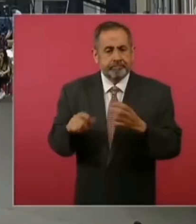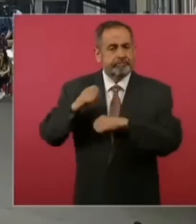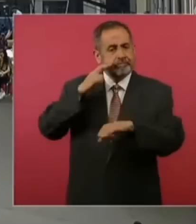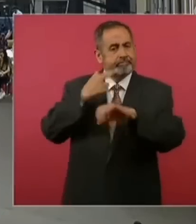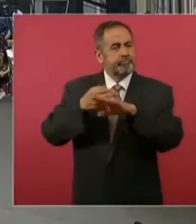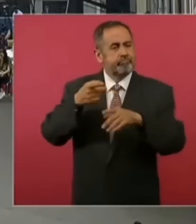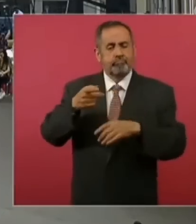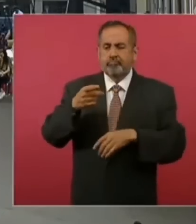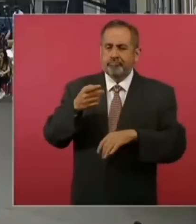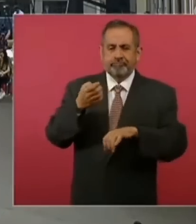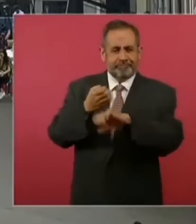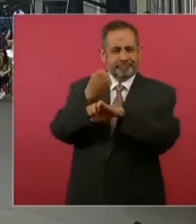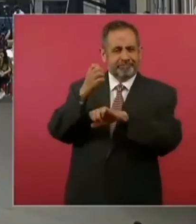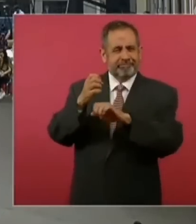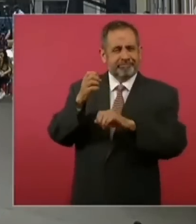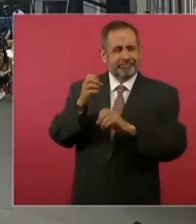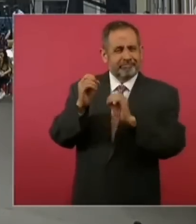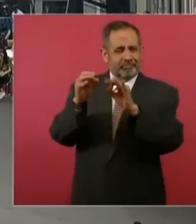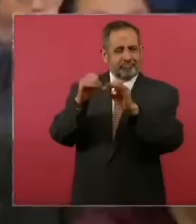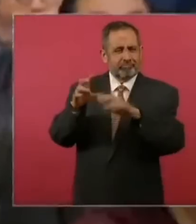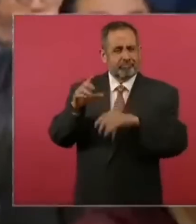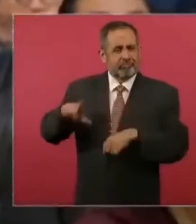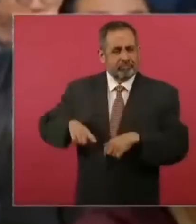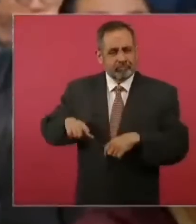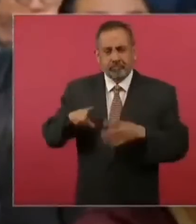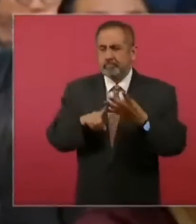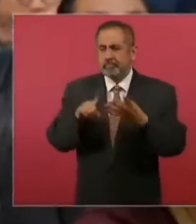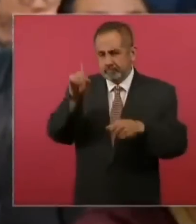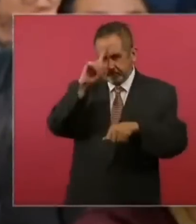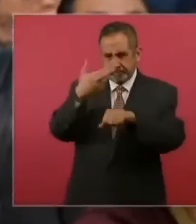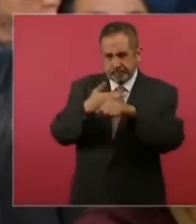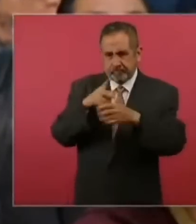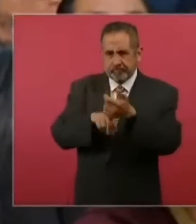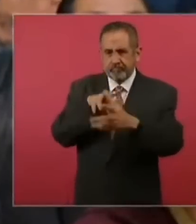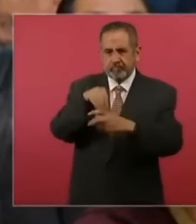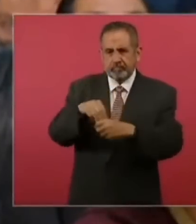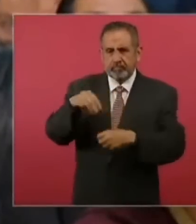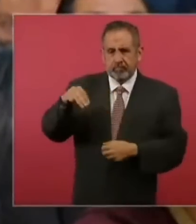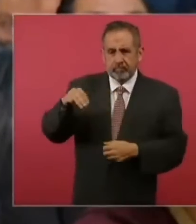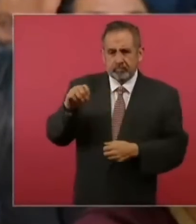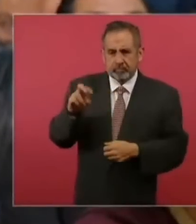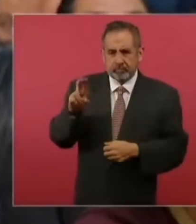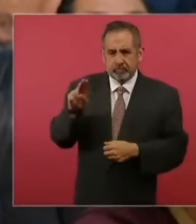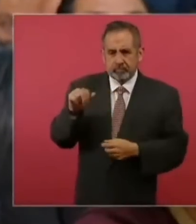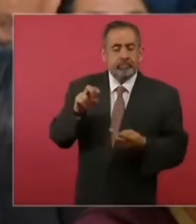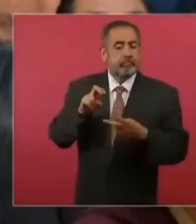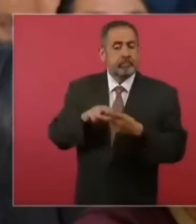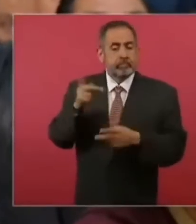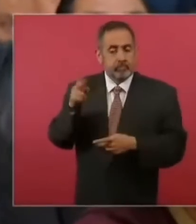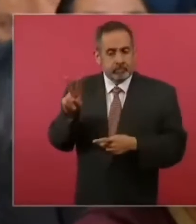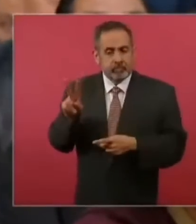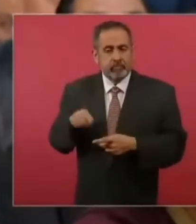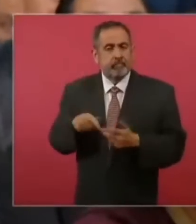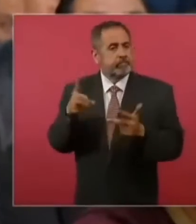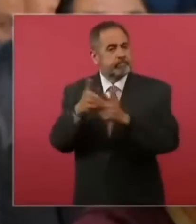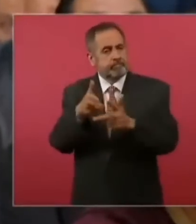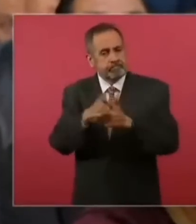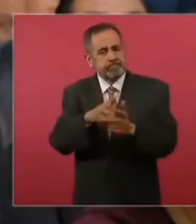Estado, que era consejero estatal del Partido Morena de Puerto Vallarta,